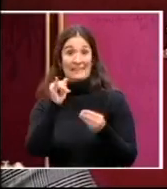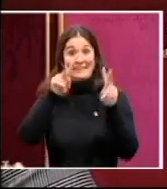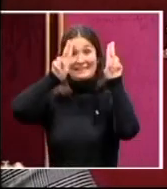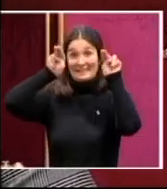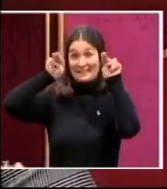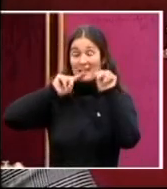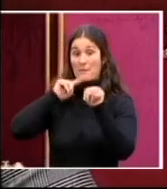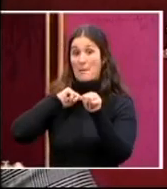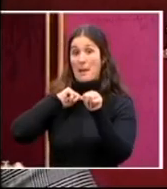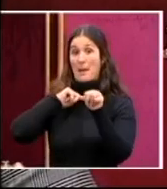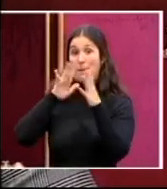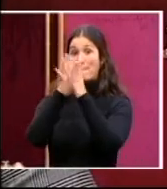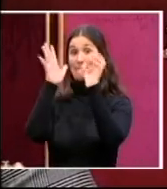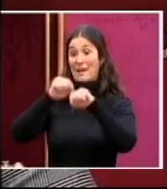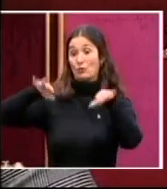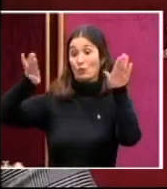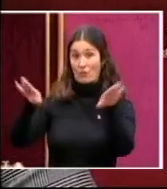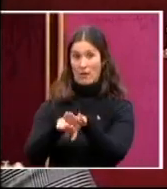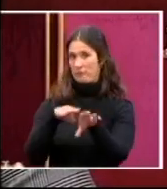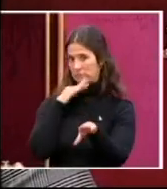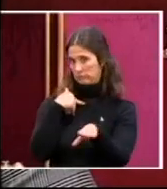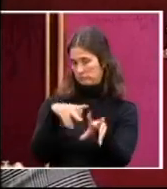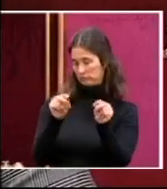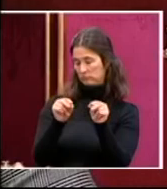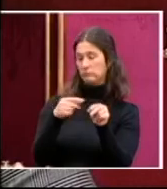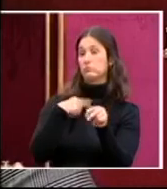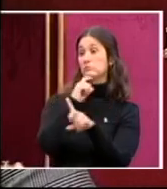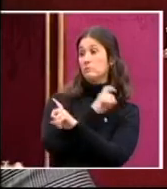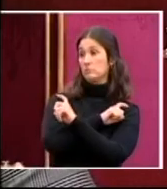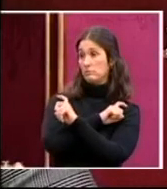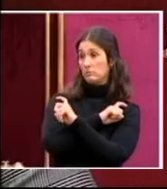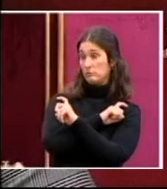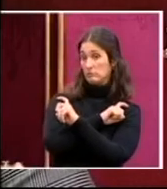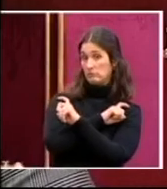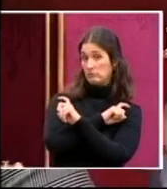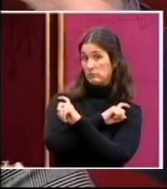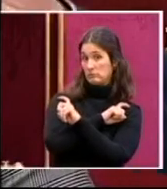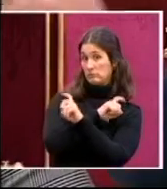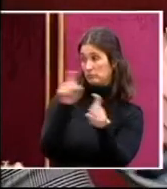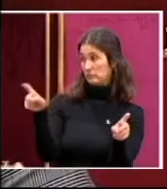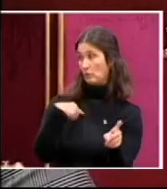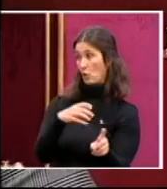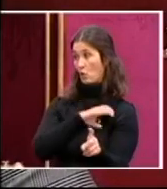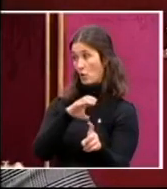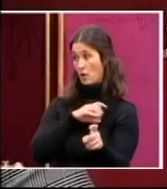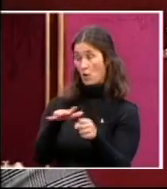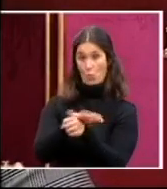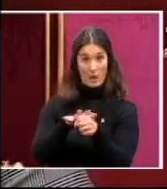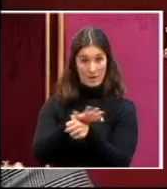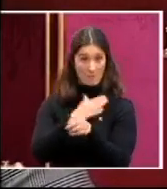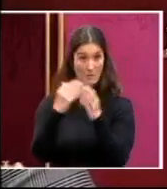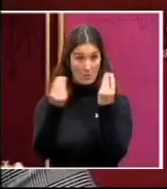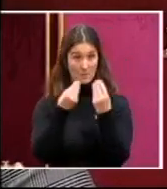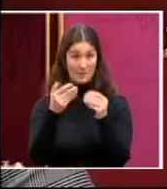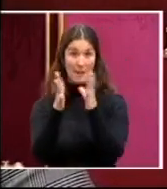respecto al Pacto por la Vega, y con esto acabo, recordarle al concejal de Urbanismo y Medio Ambiente